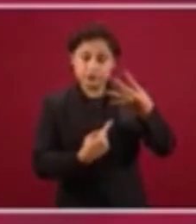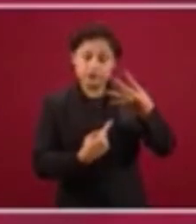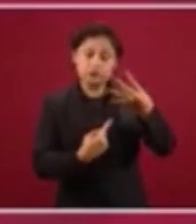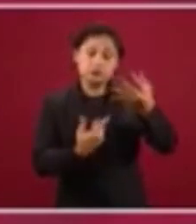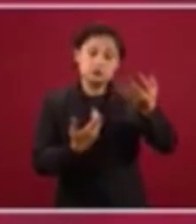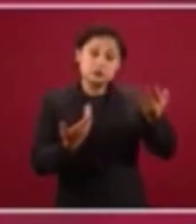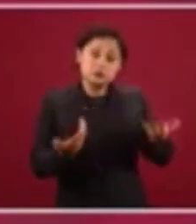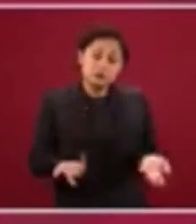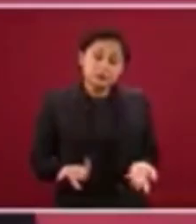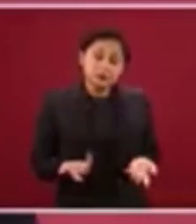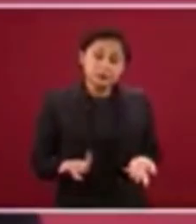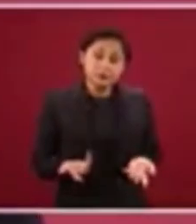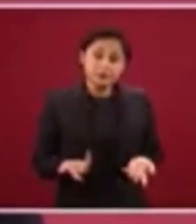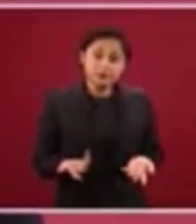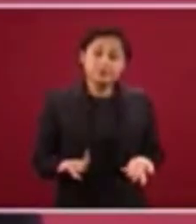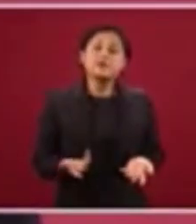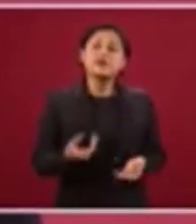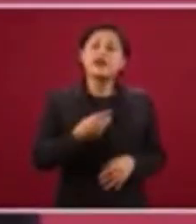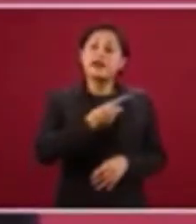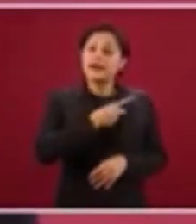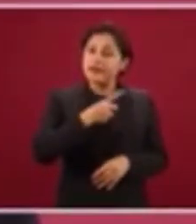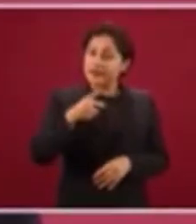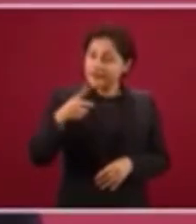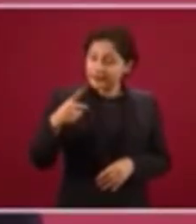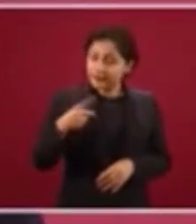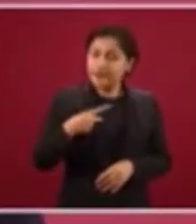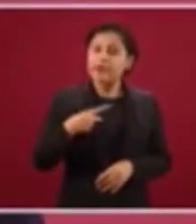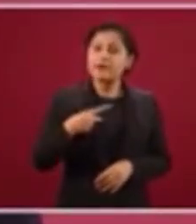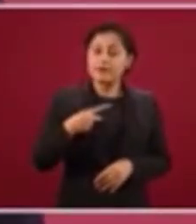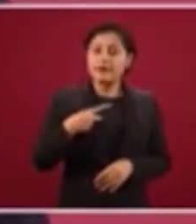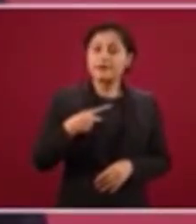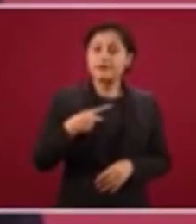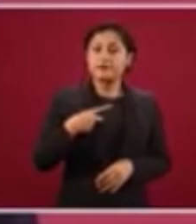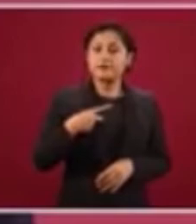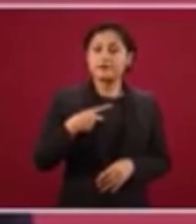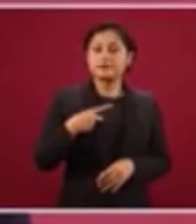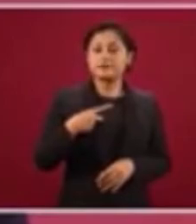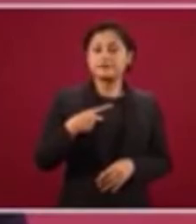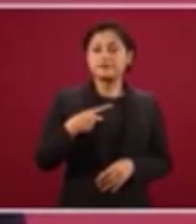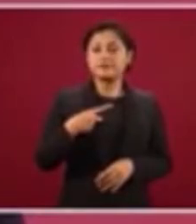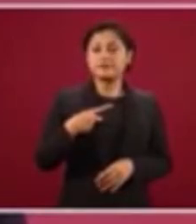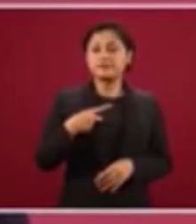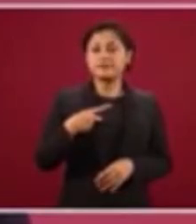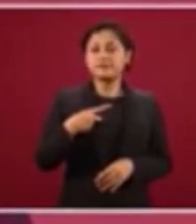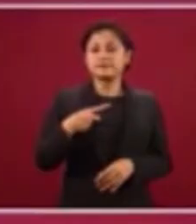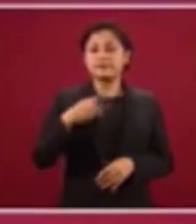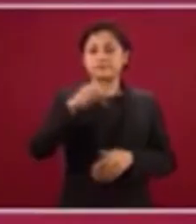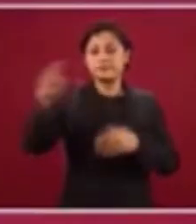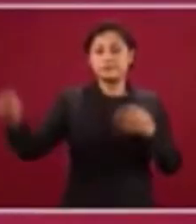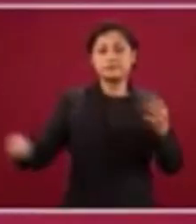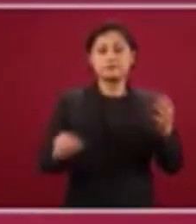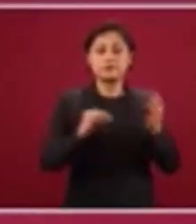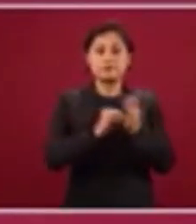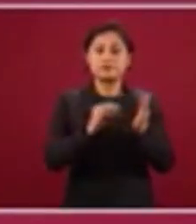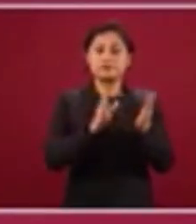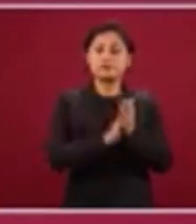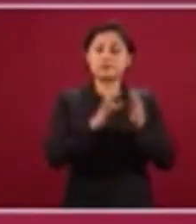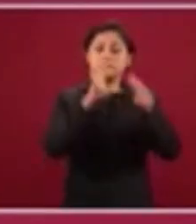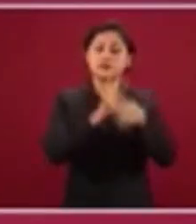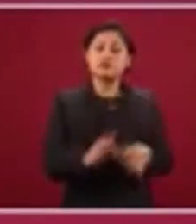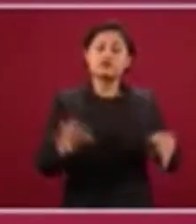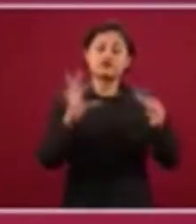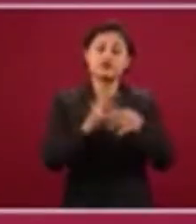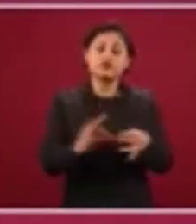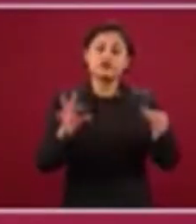tendría que explicar legalmente para no estar alebrestando o